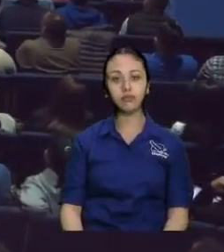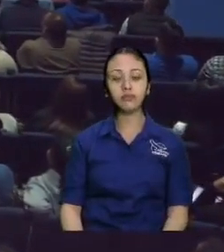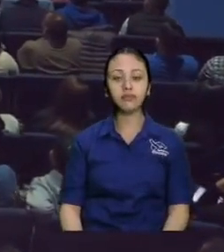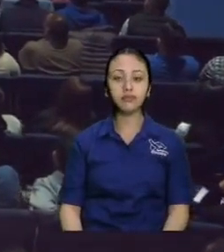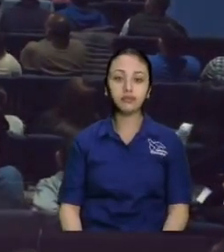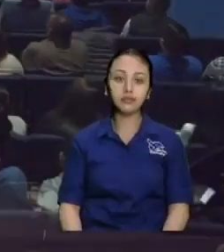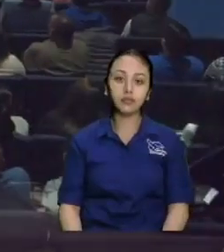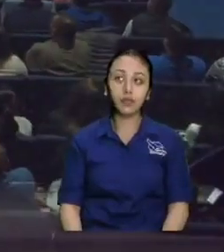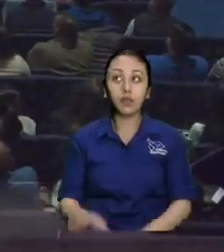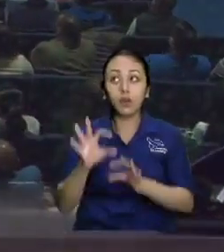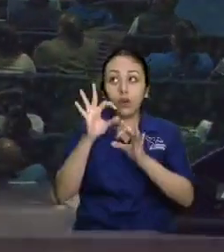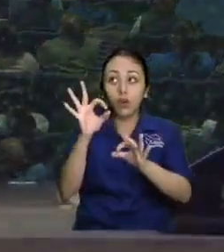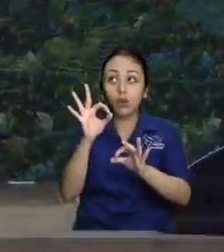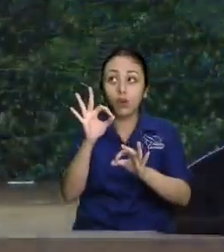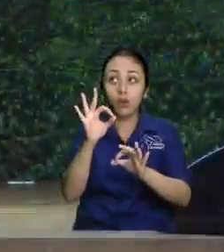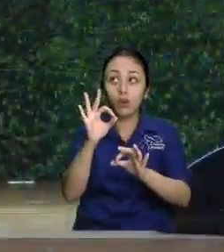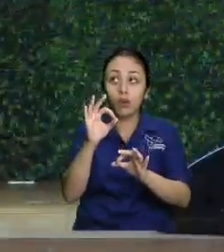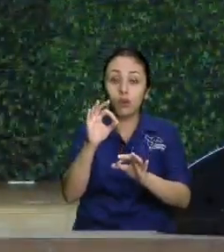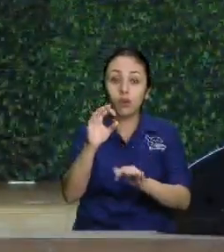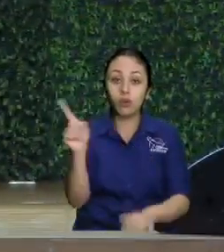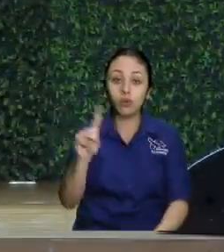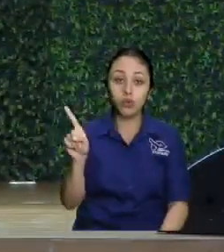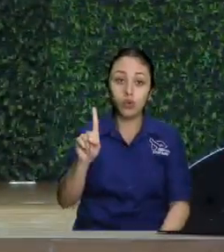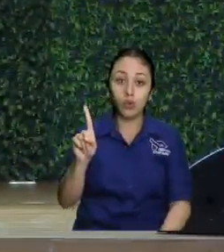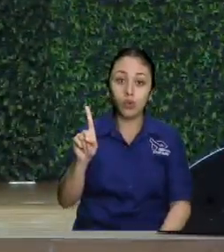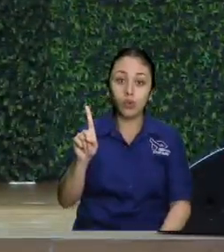O si la quiere ver, pues no la encienda.